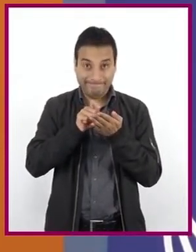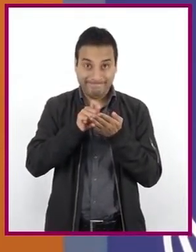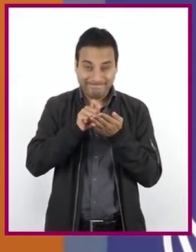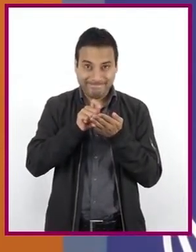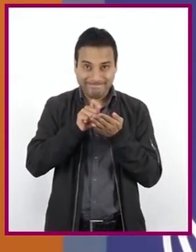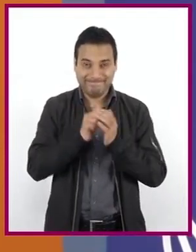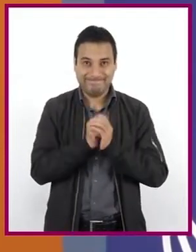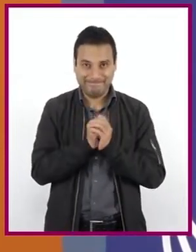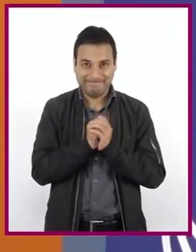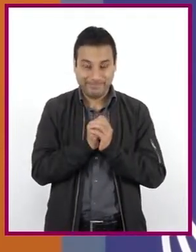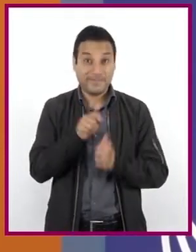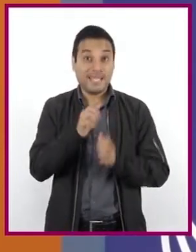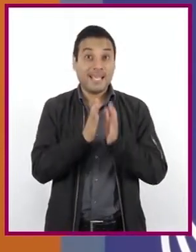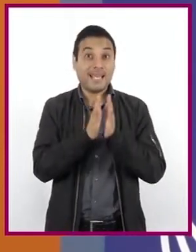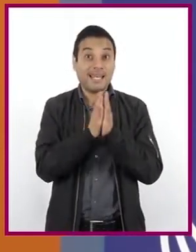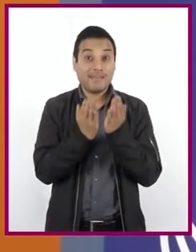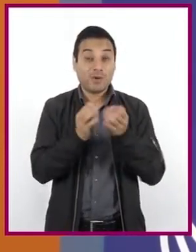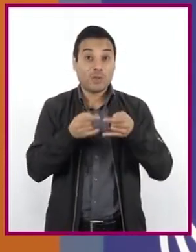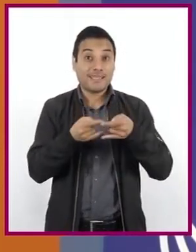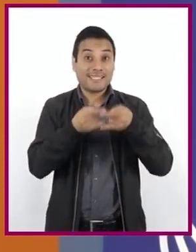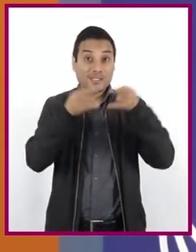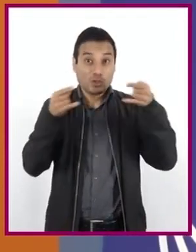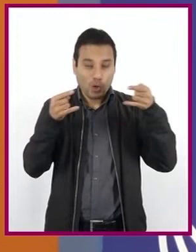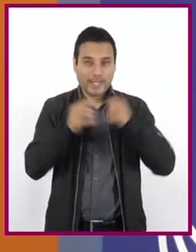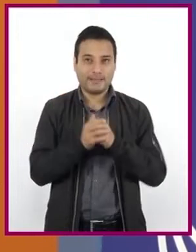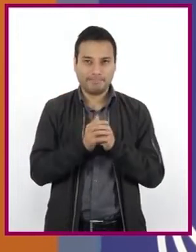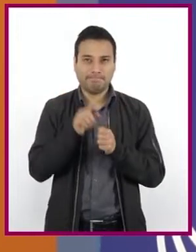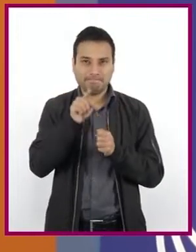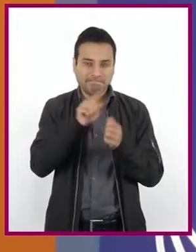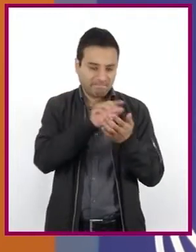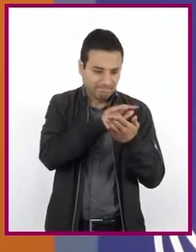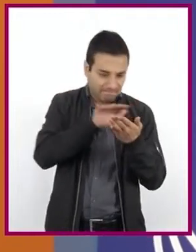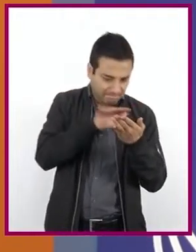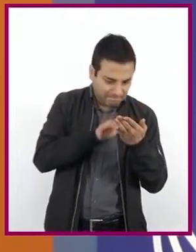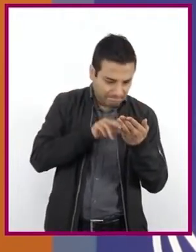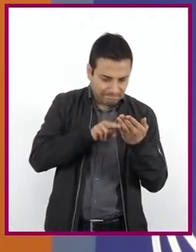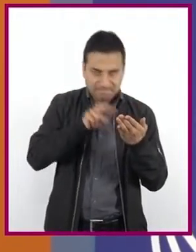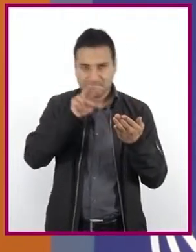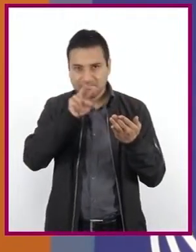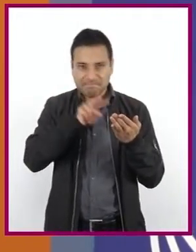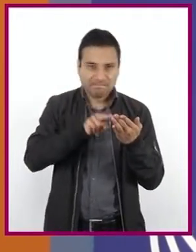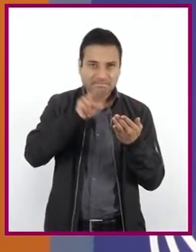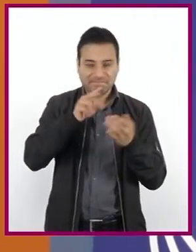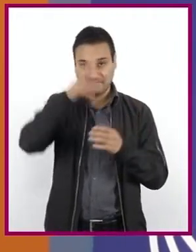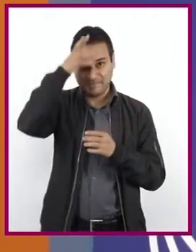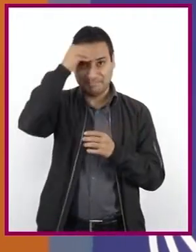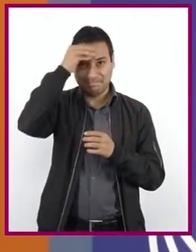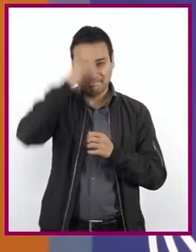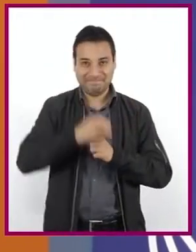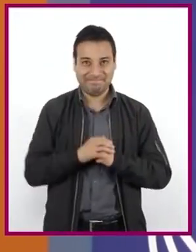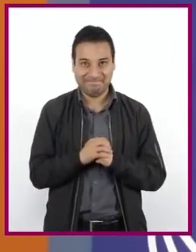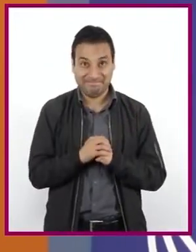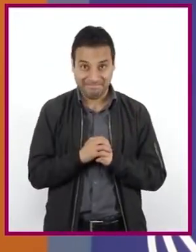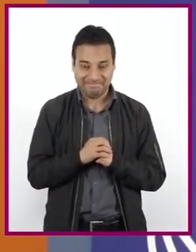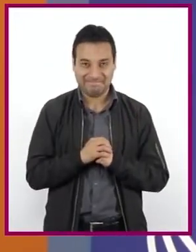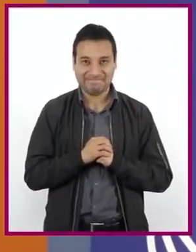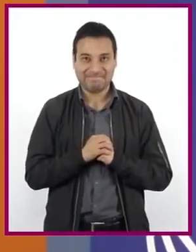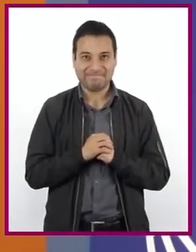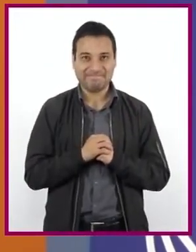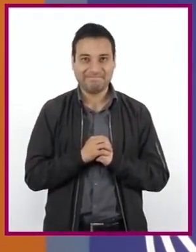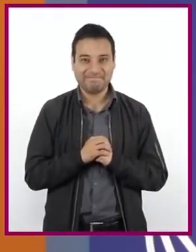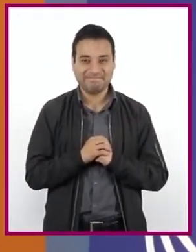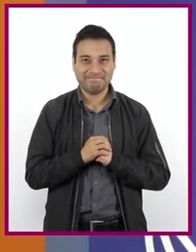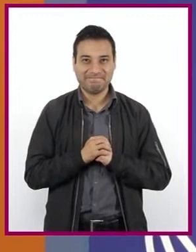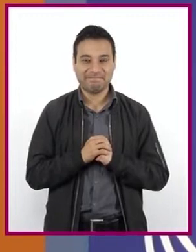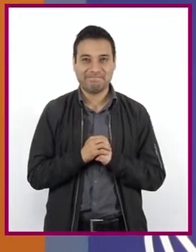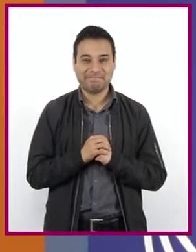anotaciones y su libro de historia para complementar lo que vamos a aprender el día de hoy. En otro